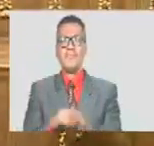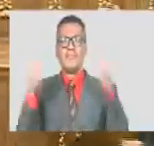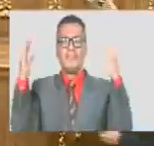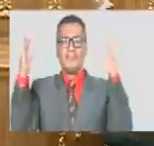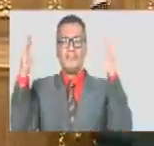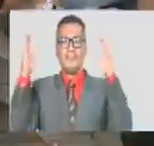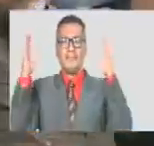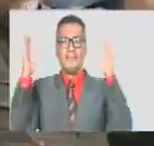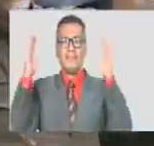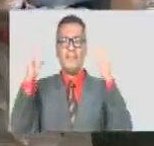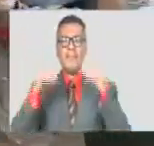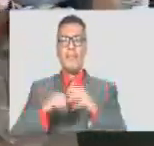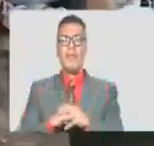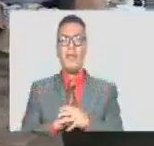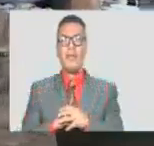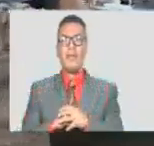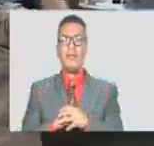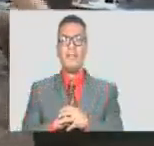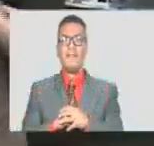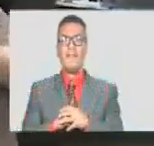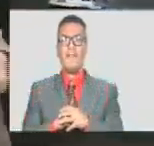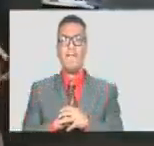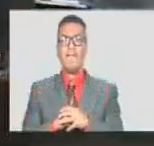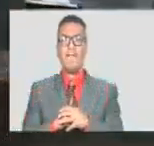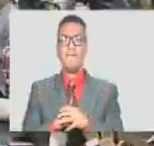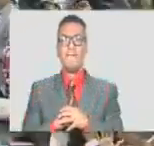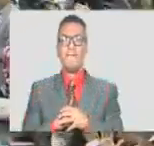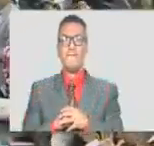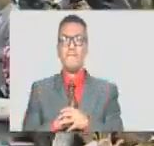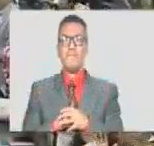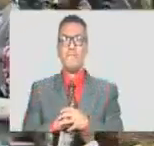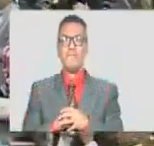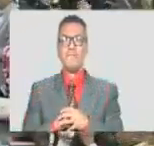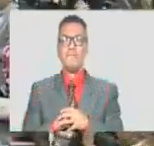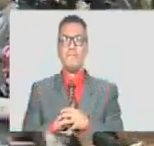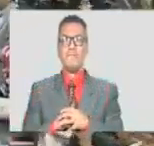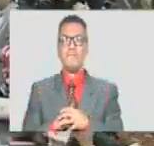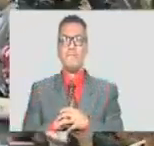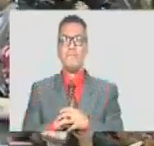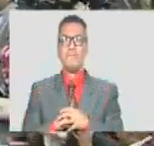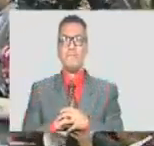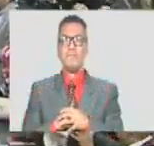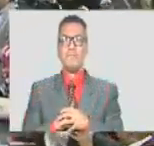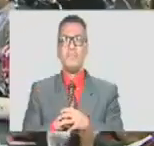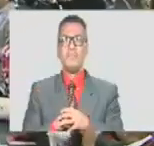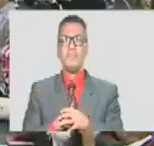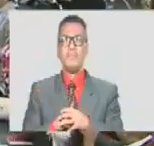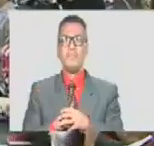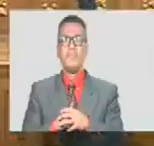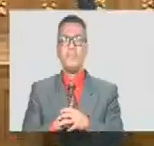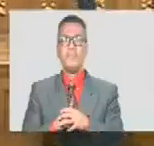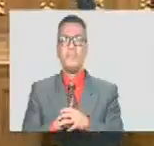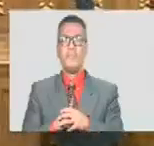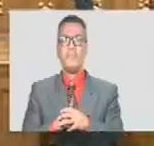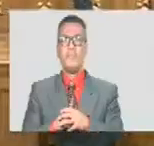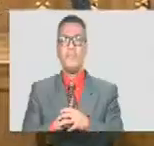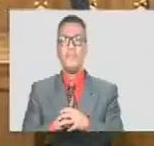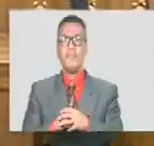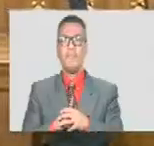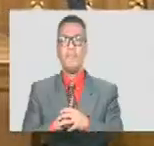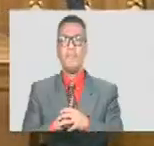Gracias. Gracias. Gracias. Muchas gracias. No puedo parar, pero estoy con ustedes y con la emoción.